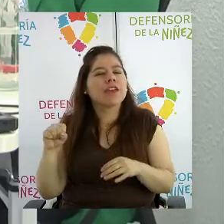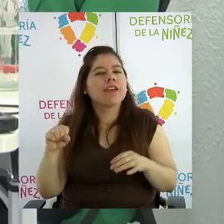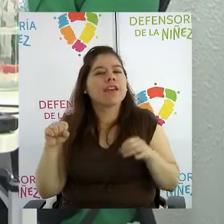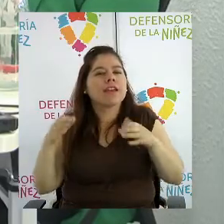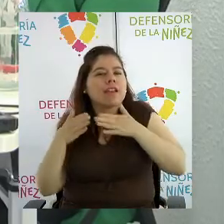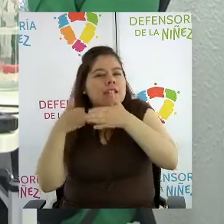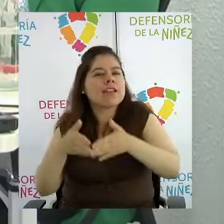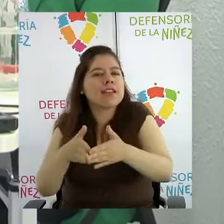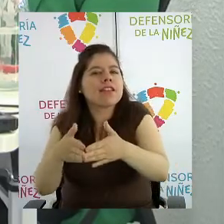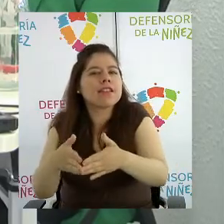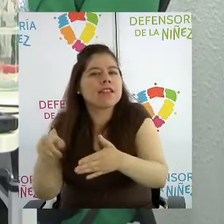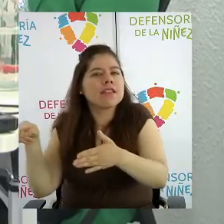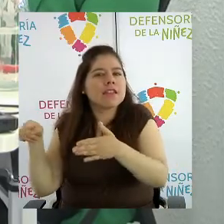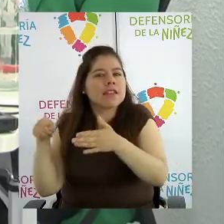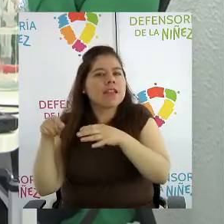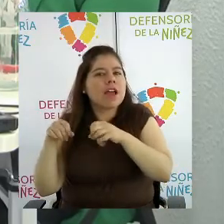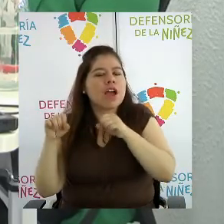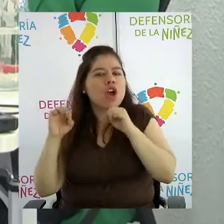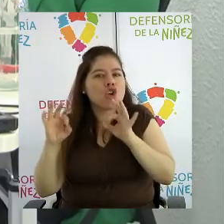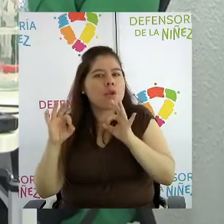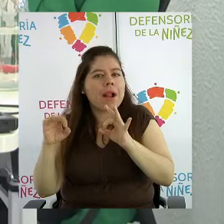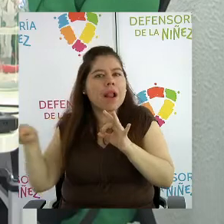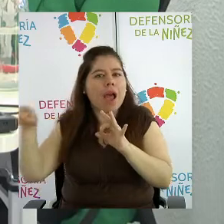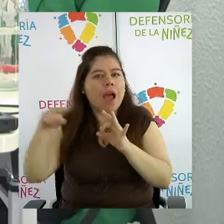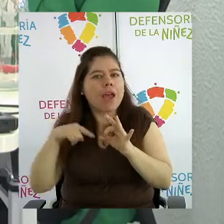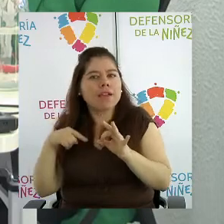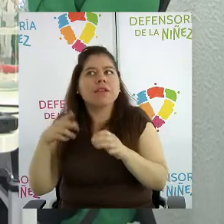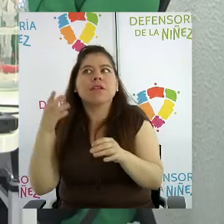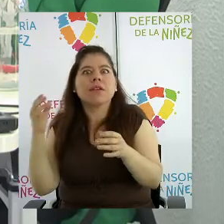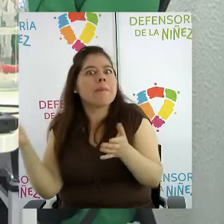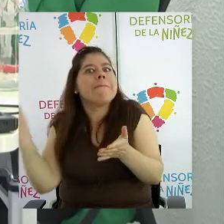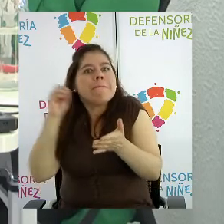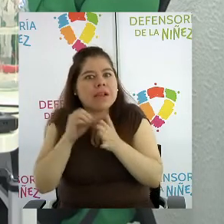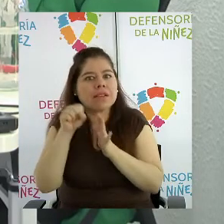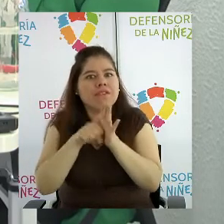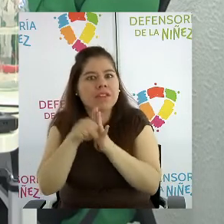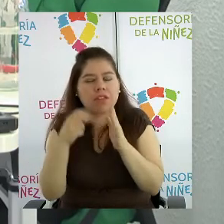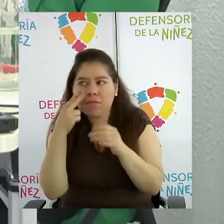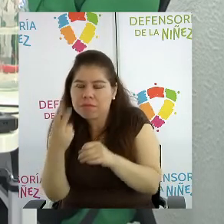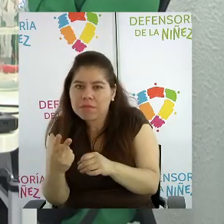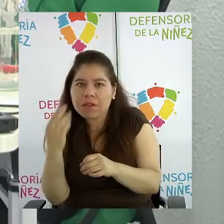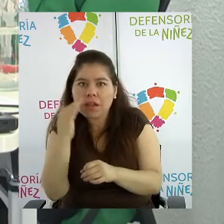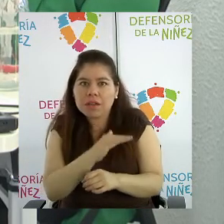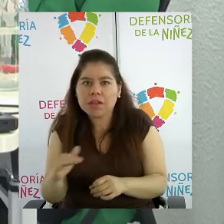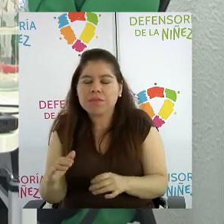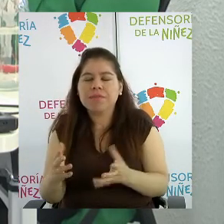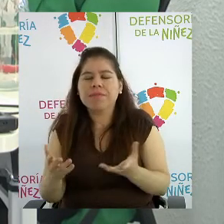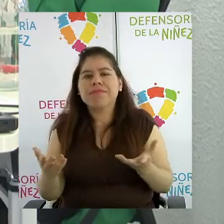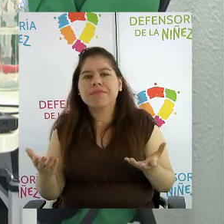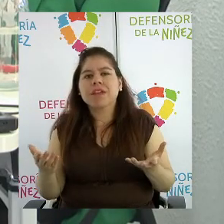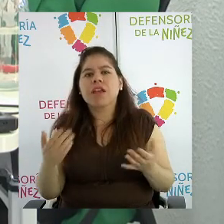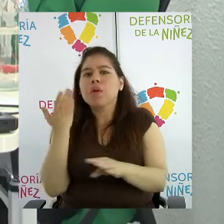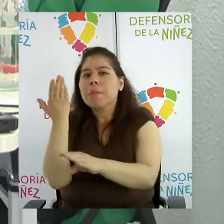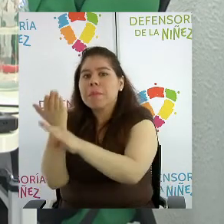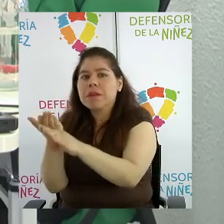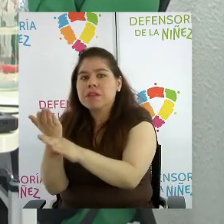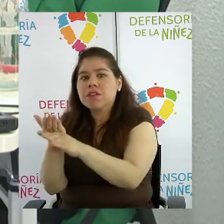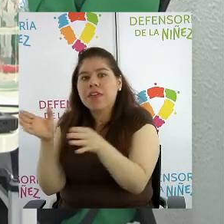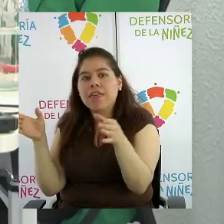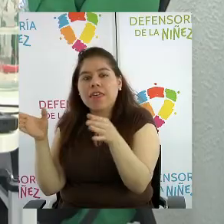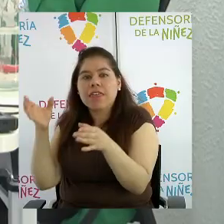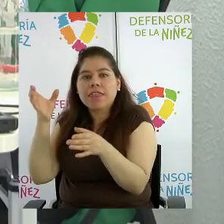mismas dinámicas. Entonces hay 2 peticiones. Además de la petición que hicimos a la Comisión de Derechos Humanos, también nosotros enviamos un